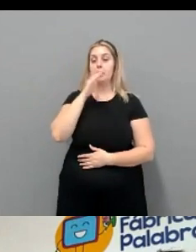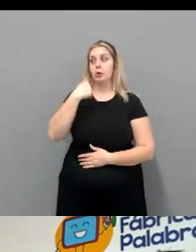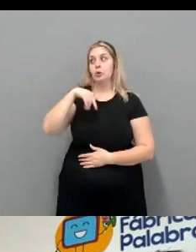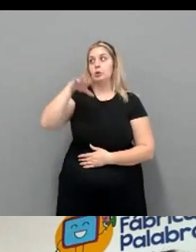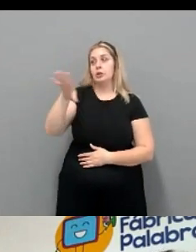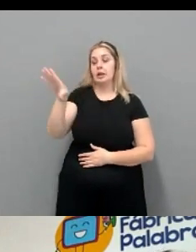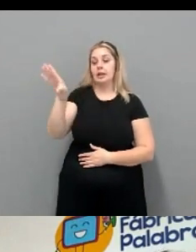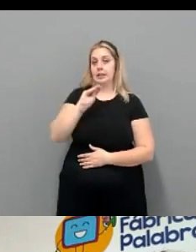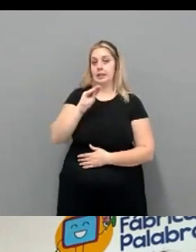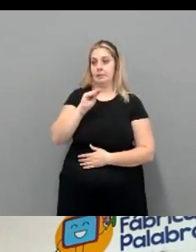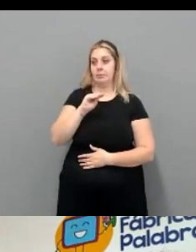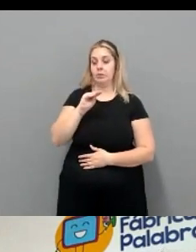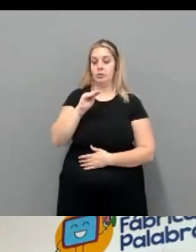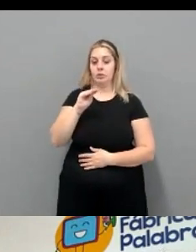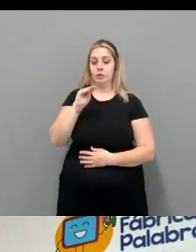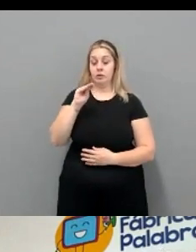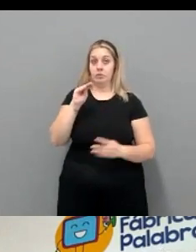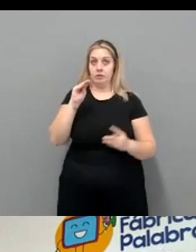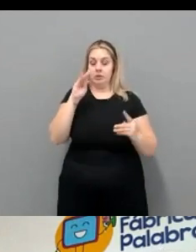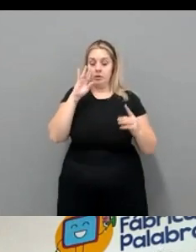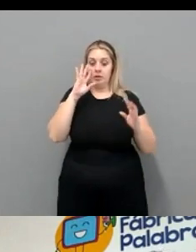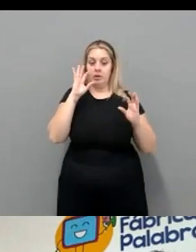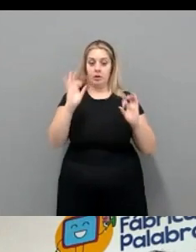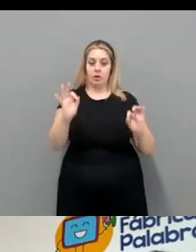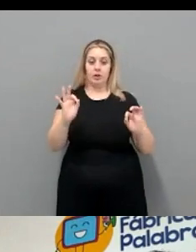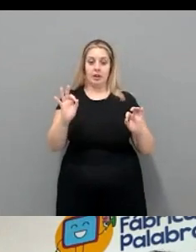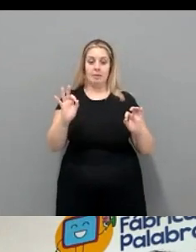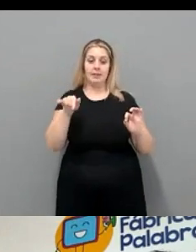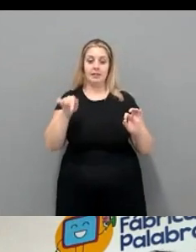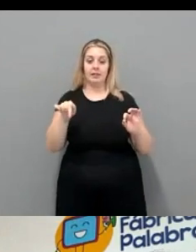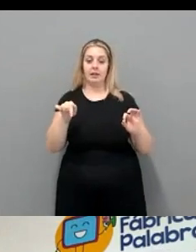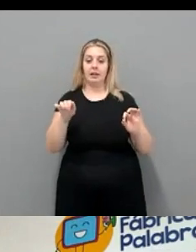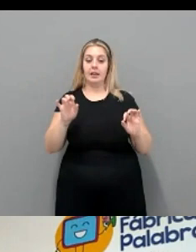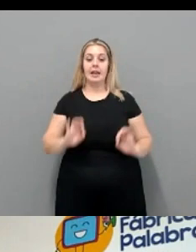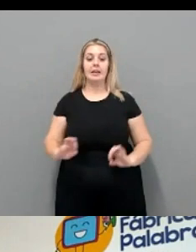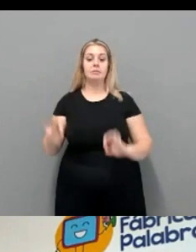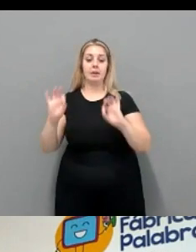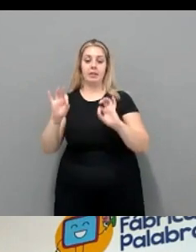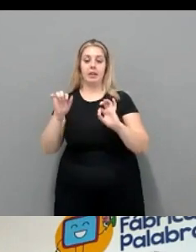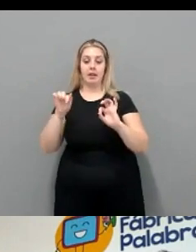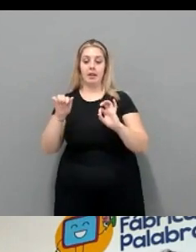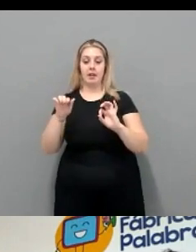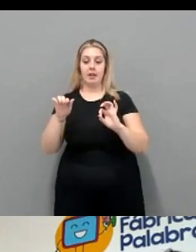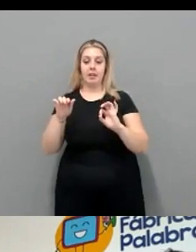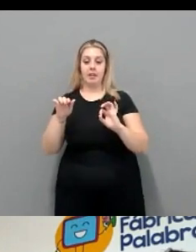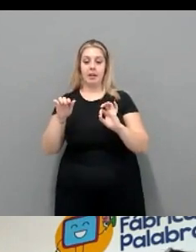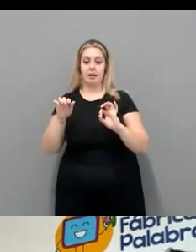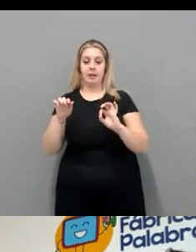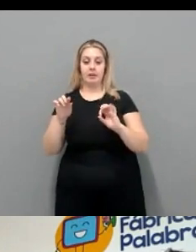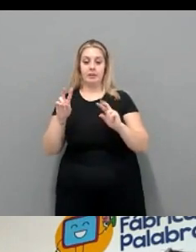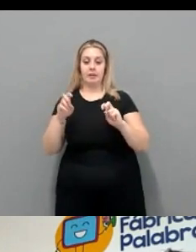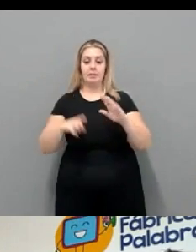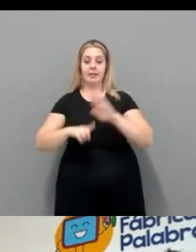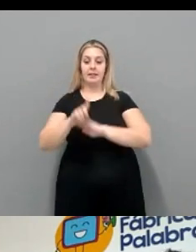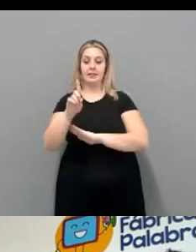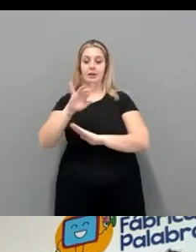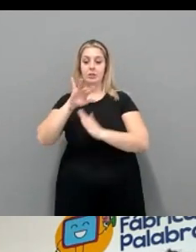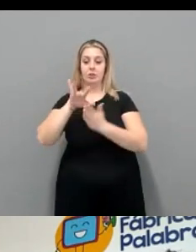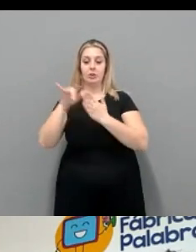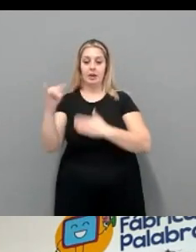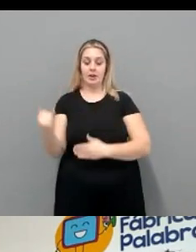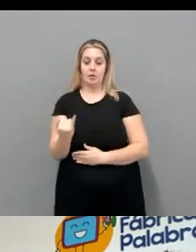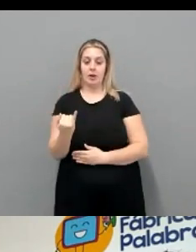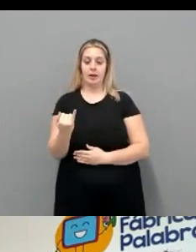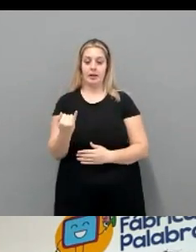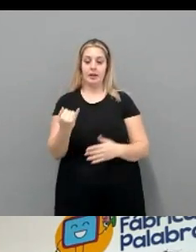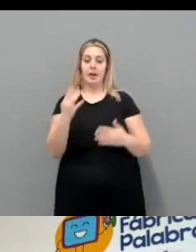que, lógicamente, es la que está especializada, la que se encuentra especializada en el desarrollo del lenguaje.